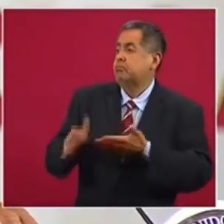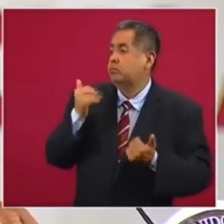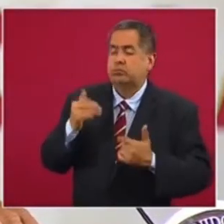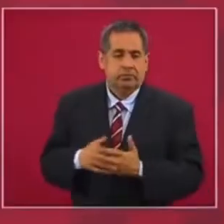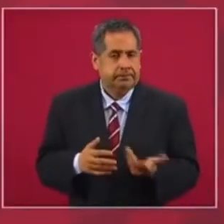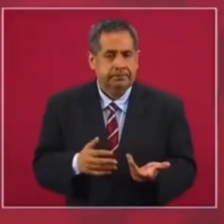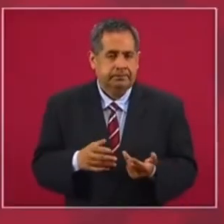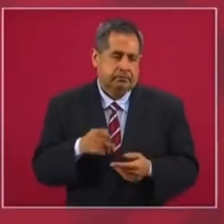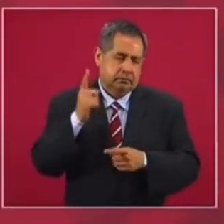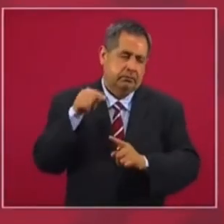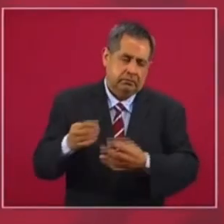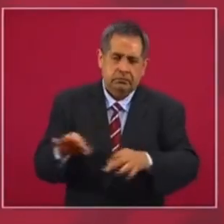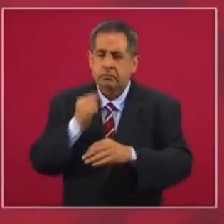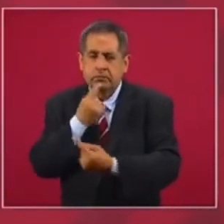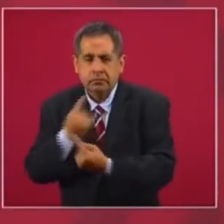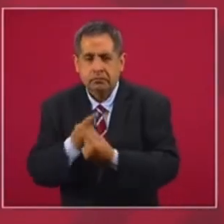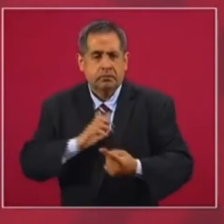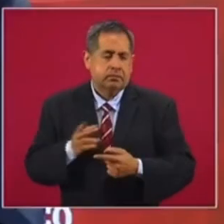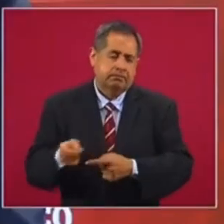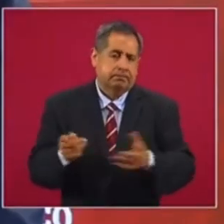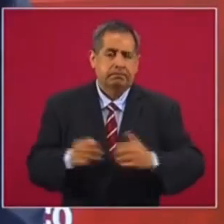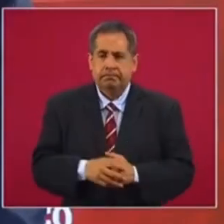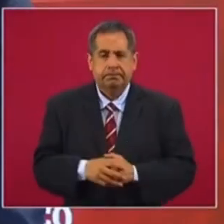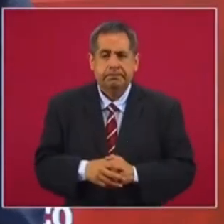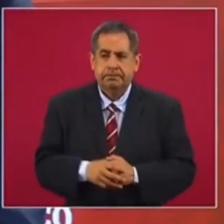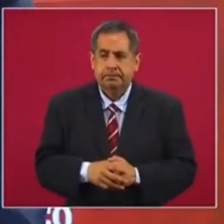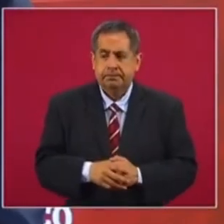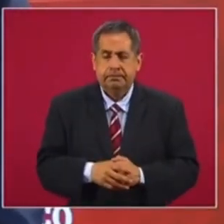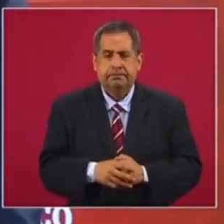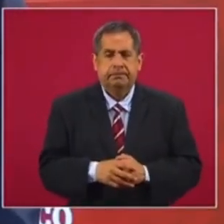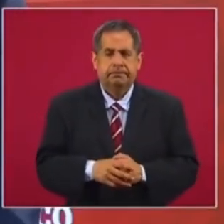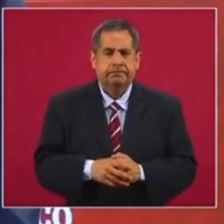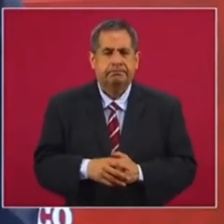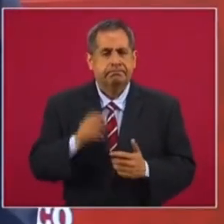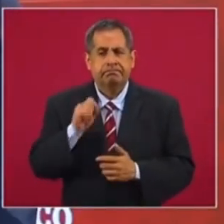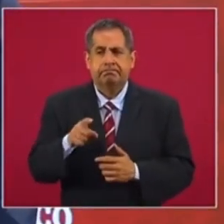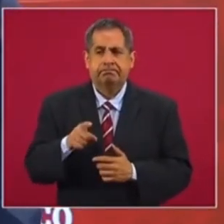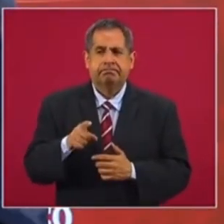lo que tiene que ver con las niñas, con los niños de cáncer, como una